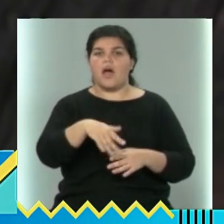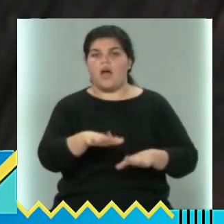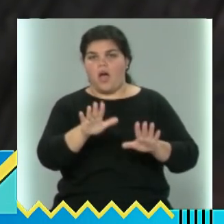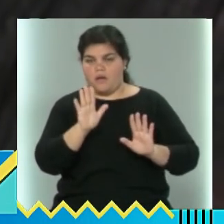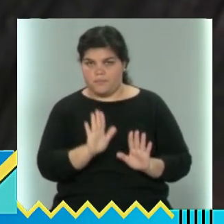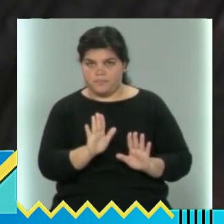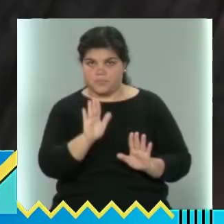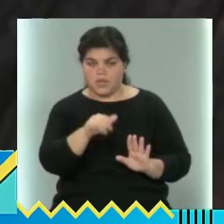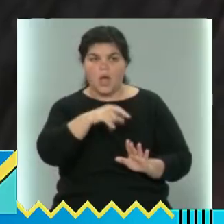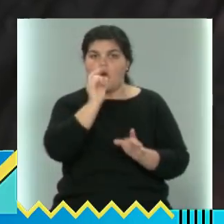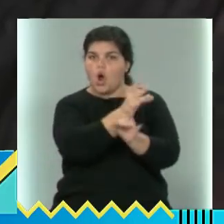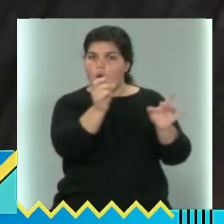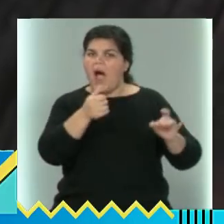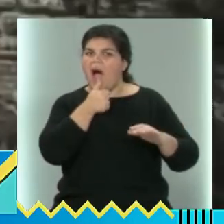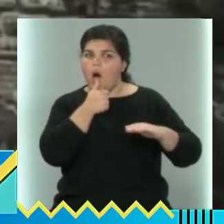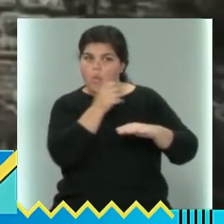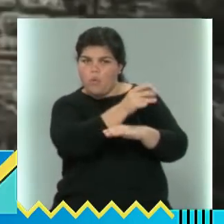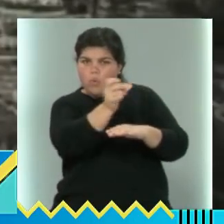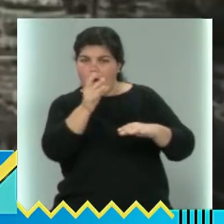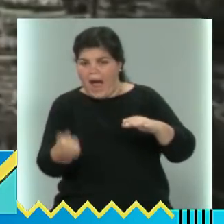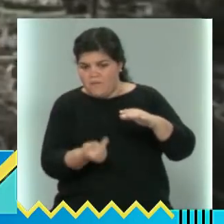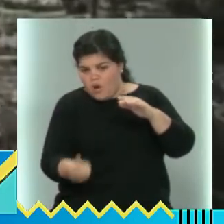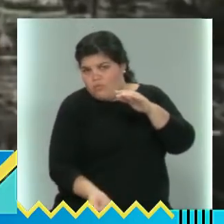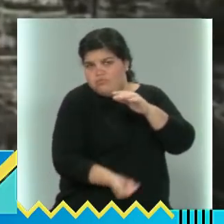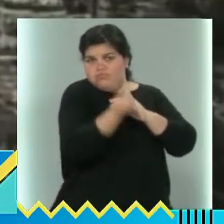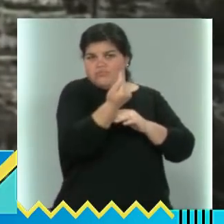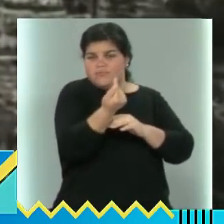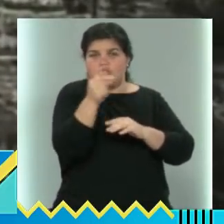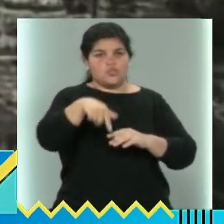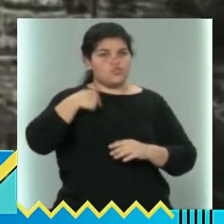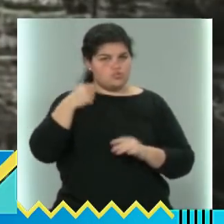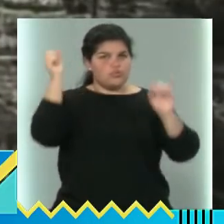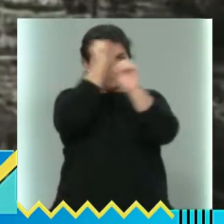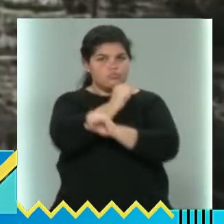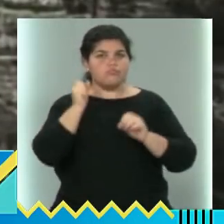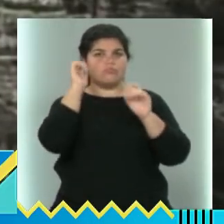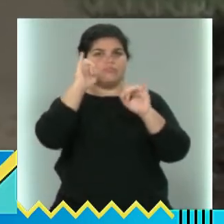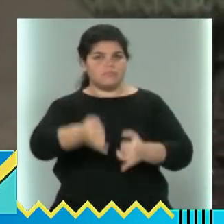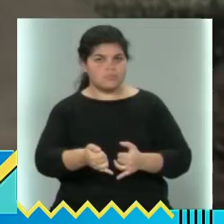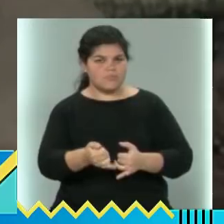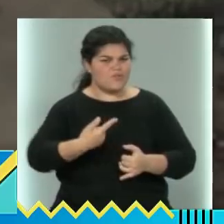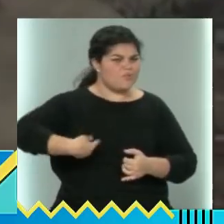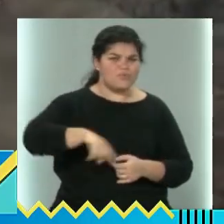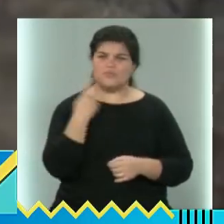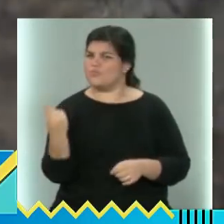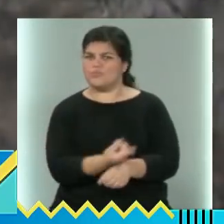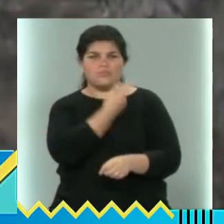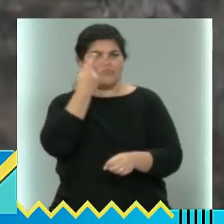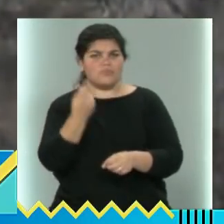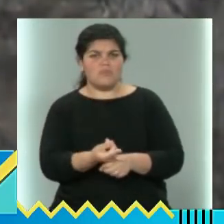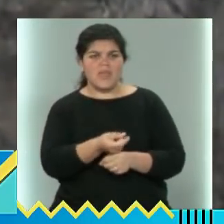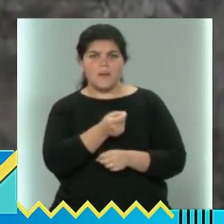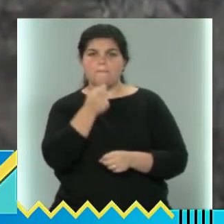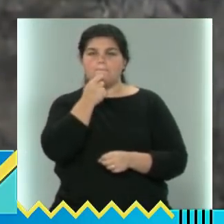desde abajo, te diría que yo soy un ingeniero y nosotros no. Para nosotros es imposible utilizar la